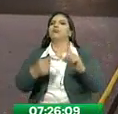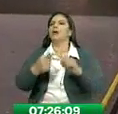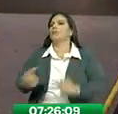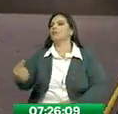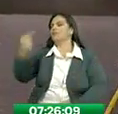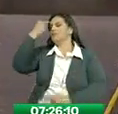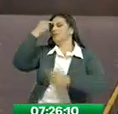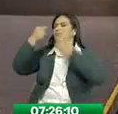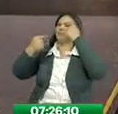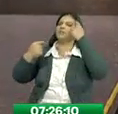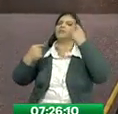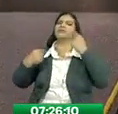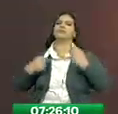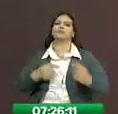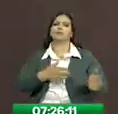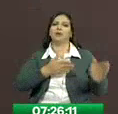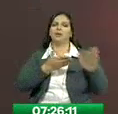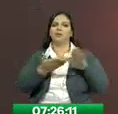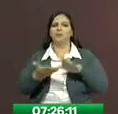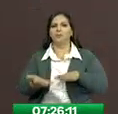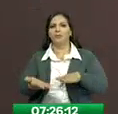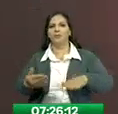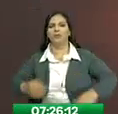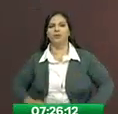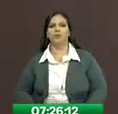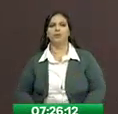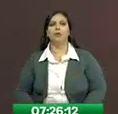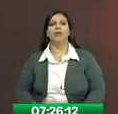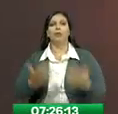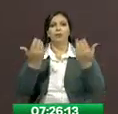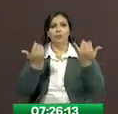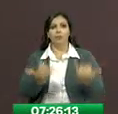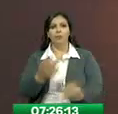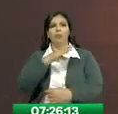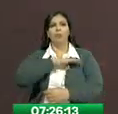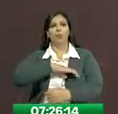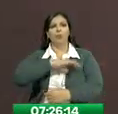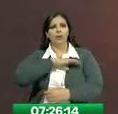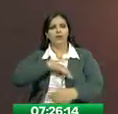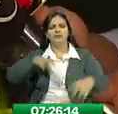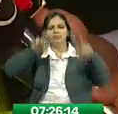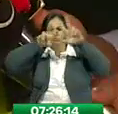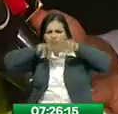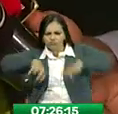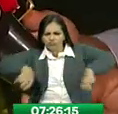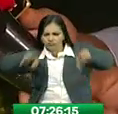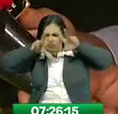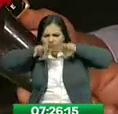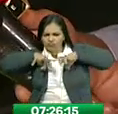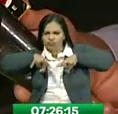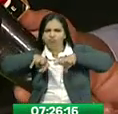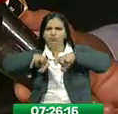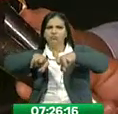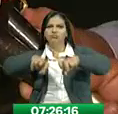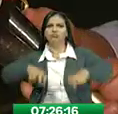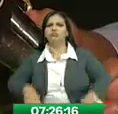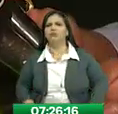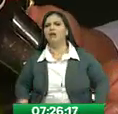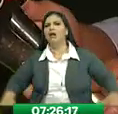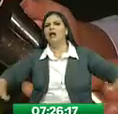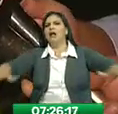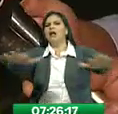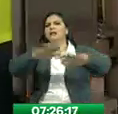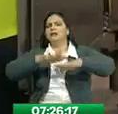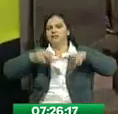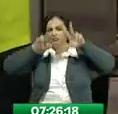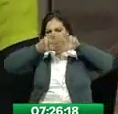y levantamiento. Como investigadores nosotros ya estamos buscando en el entorno y sobre todo en el